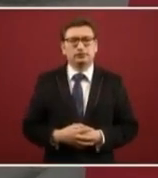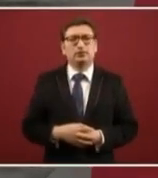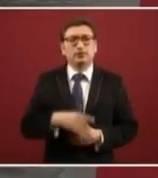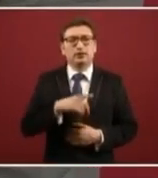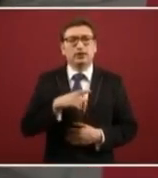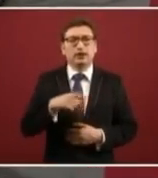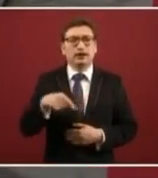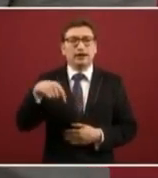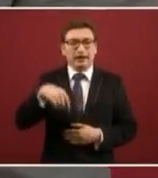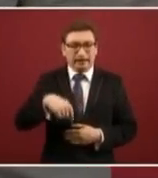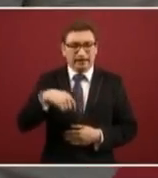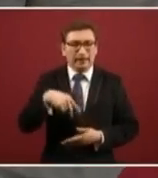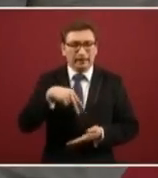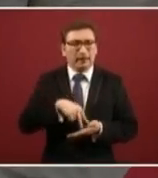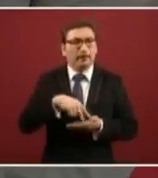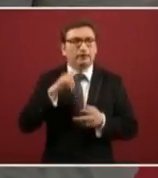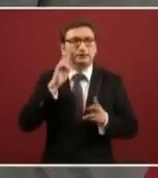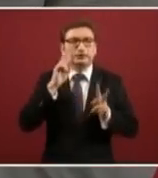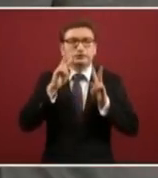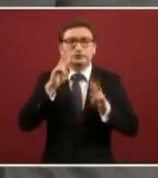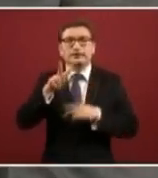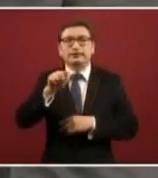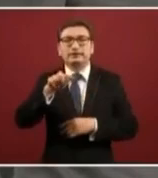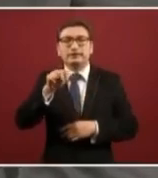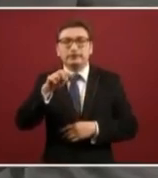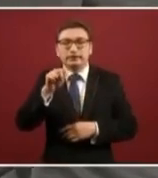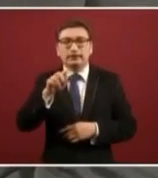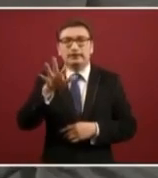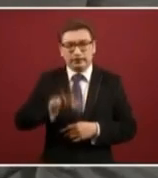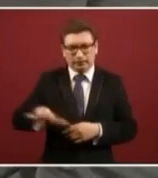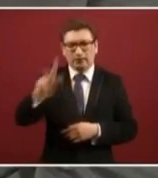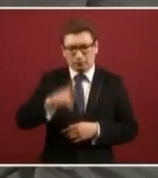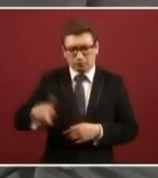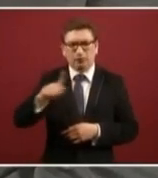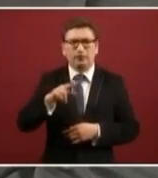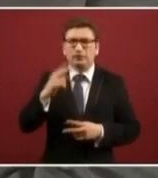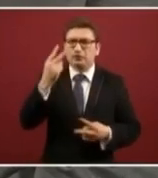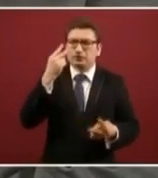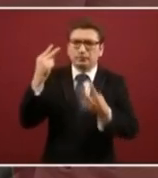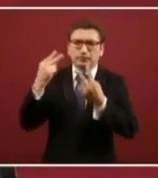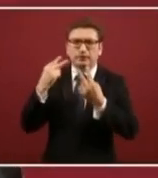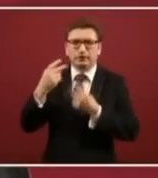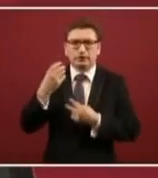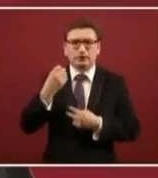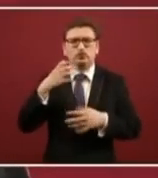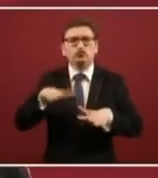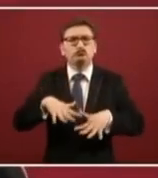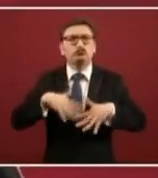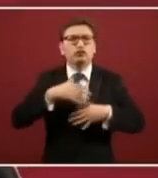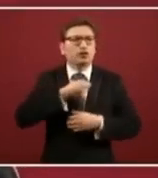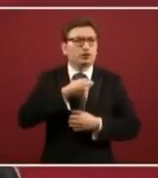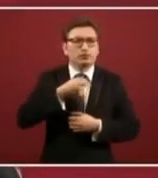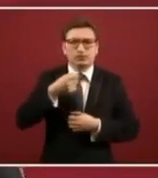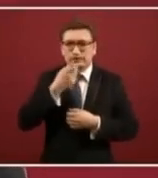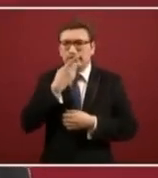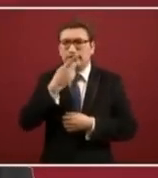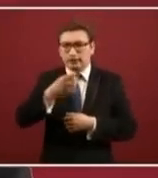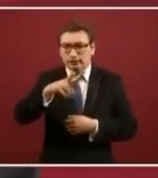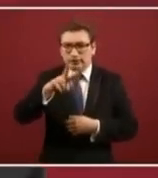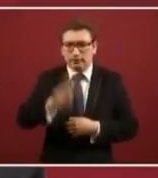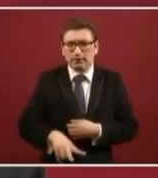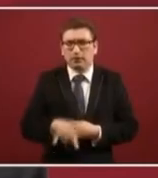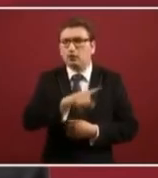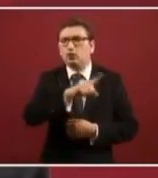ver esta conferencia en los pueblos, que se sepa que existen